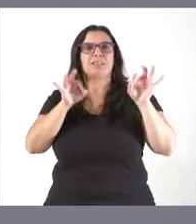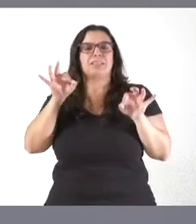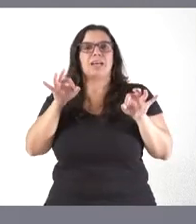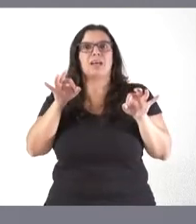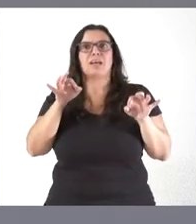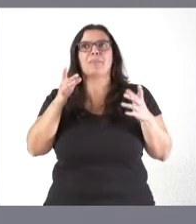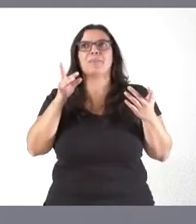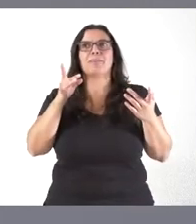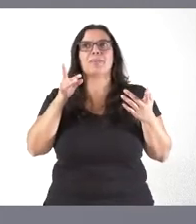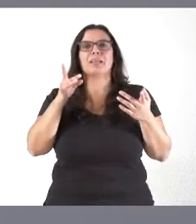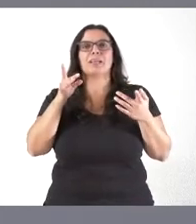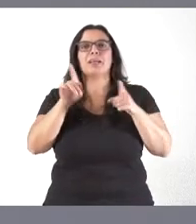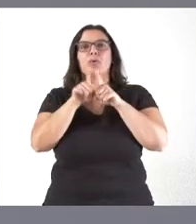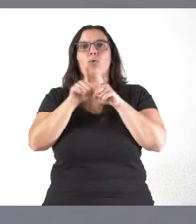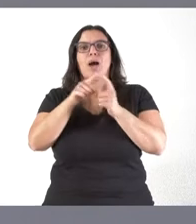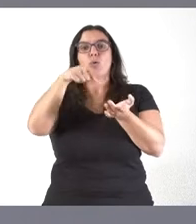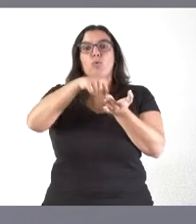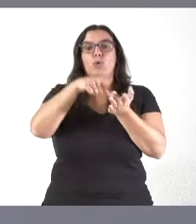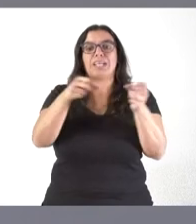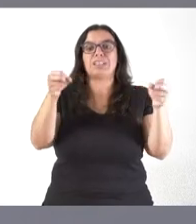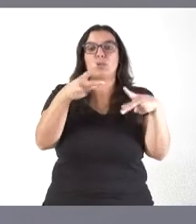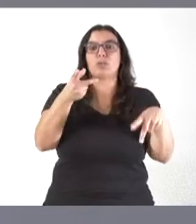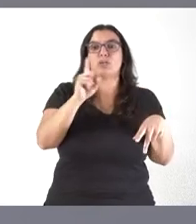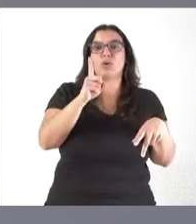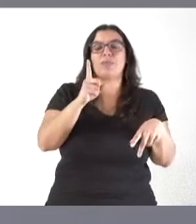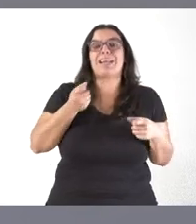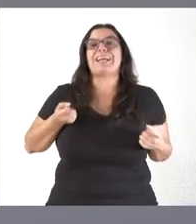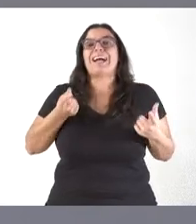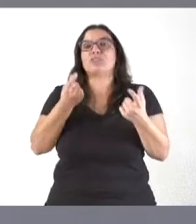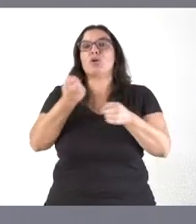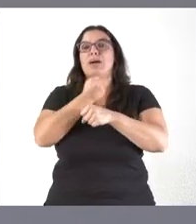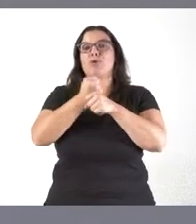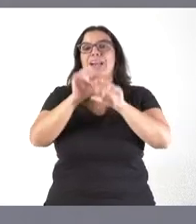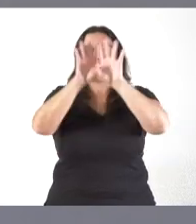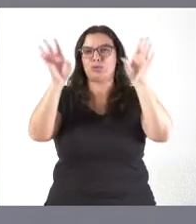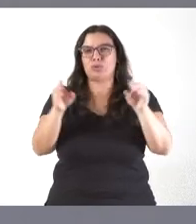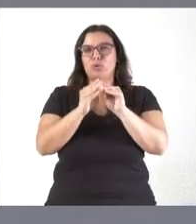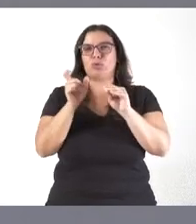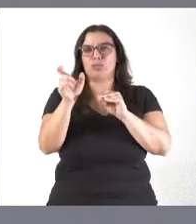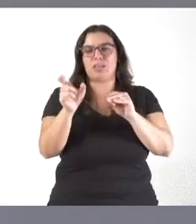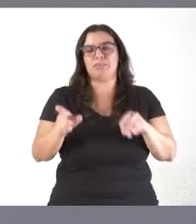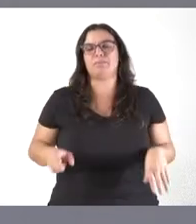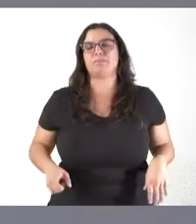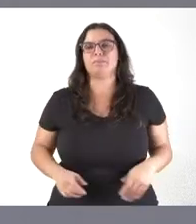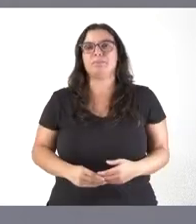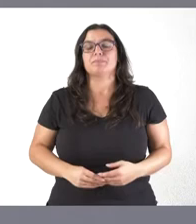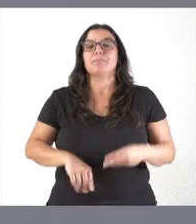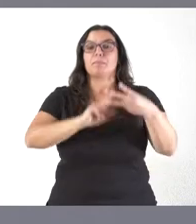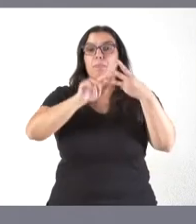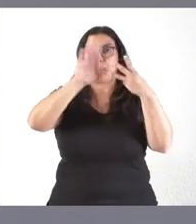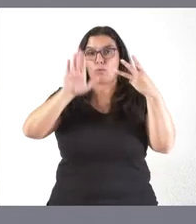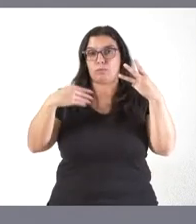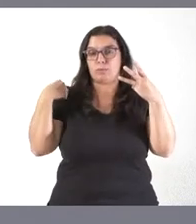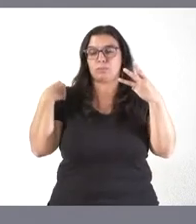hablaba no respecto de la cuota de seguridad social sino por el coste laboral en su conjunto cuidado a una bonificación mucho mayor Y por último